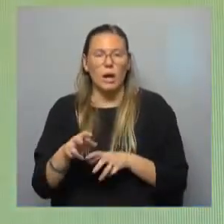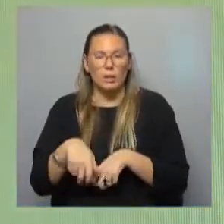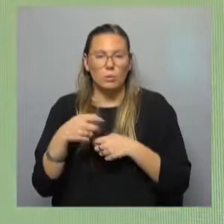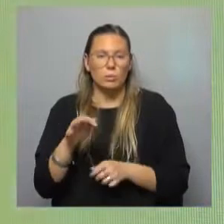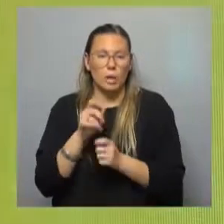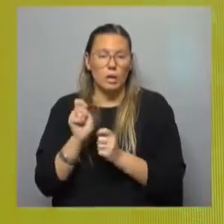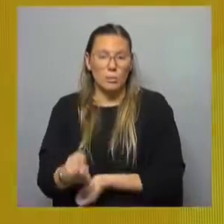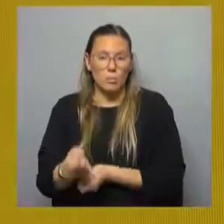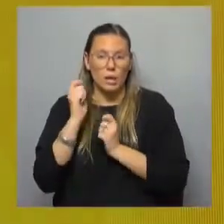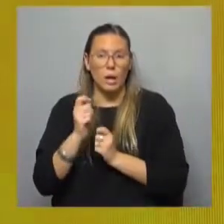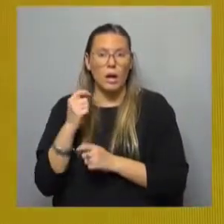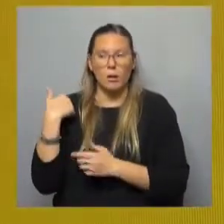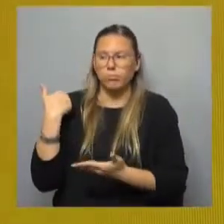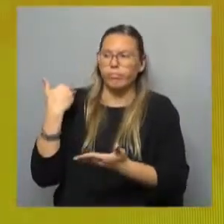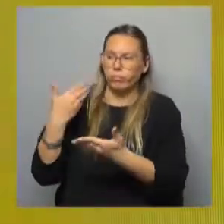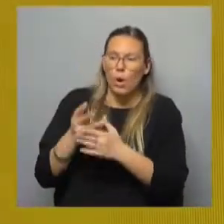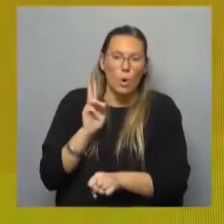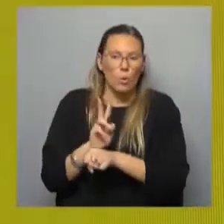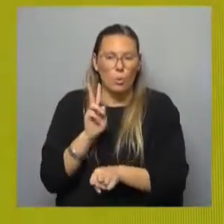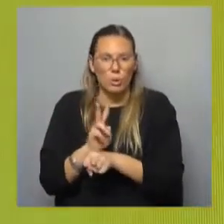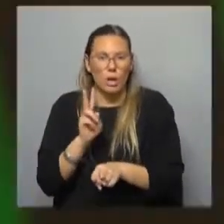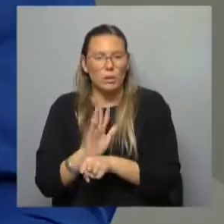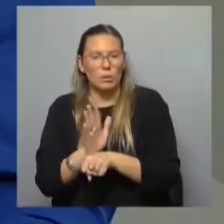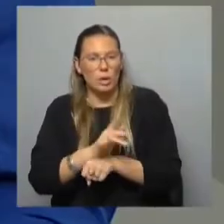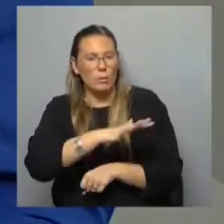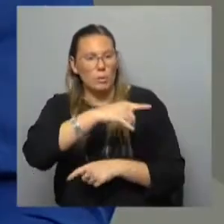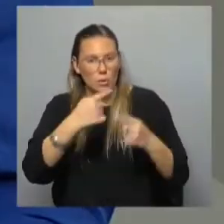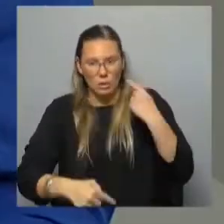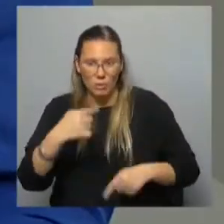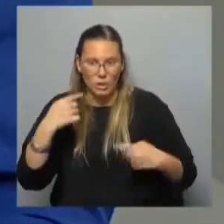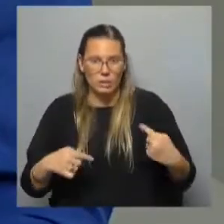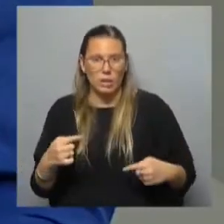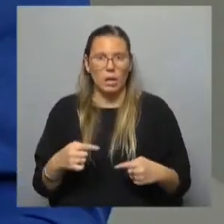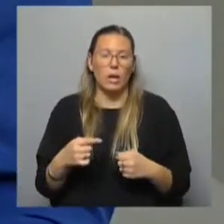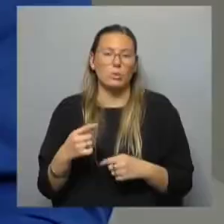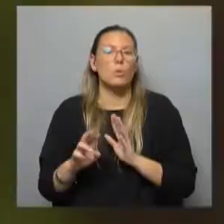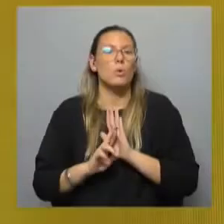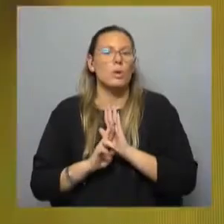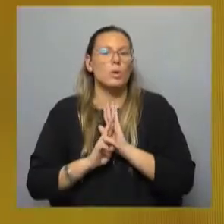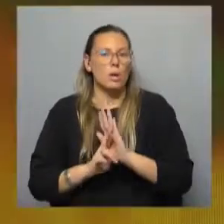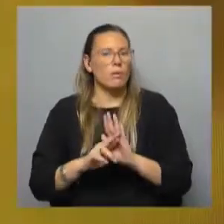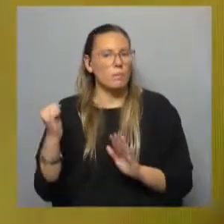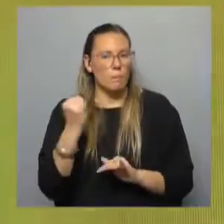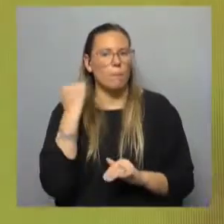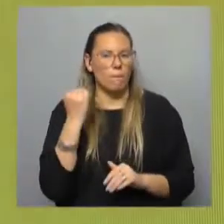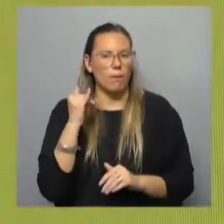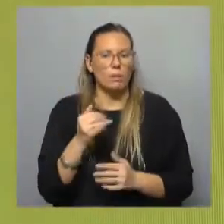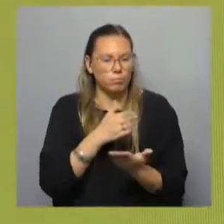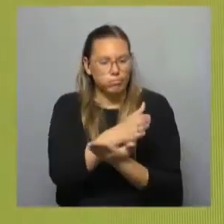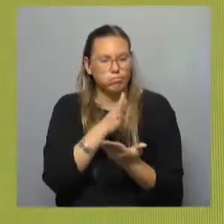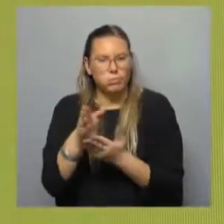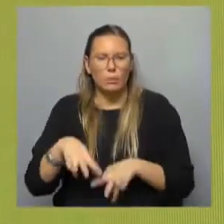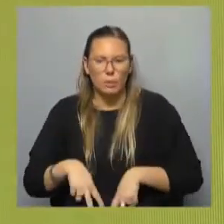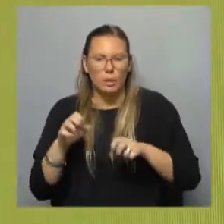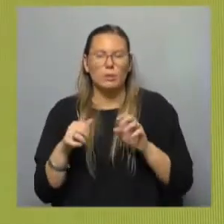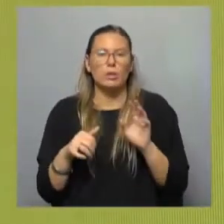el cuidado de la biodiversidad, de los recursos pesqueros. Es un referente de los pesados. Exactamente, pesados, ¿sí? Y ha hecho muchas líneas de investigación sobre